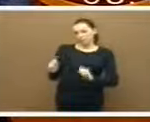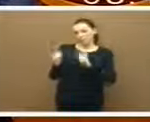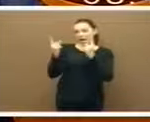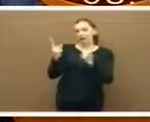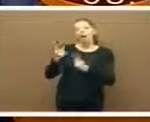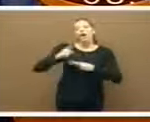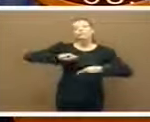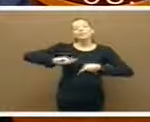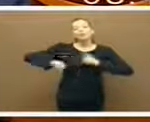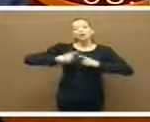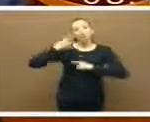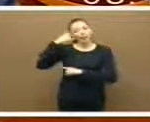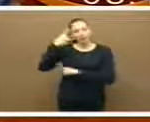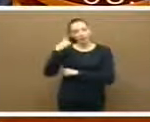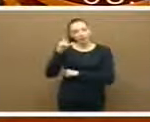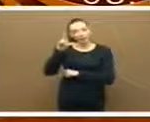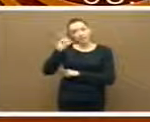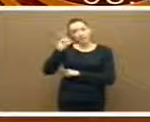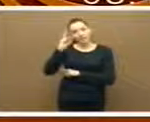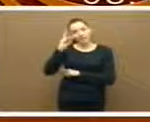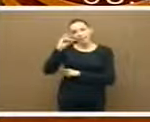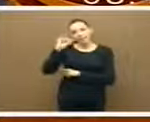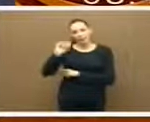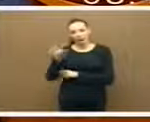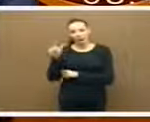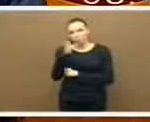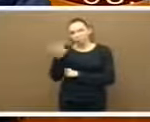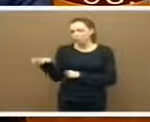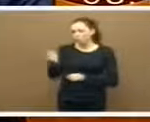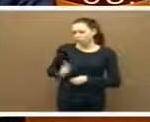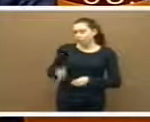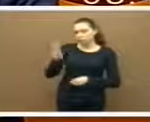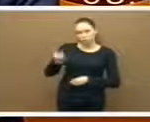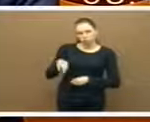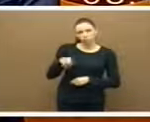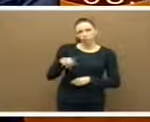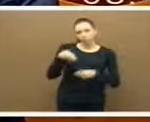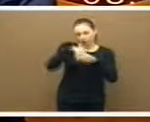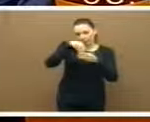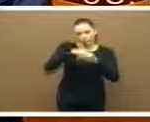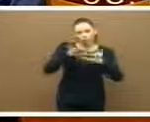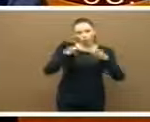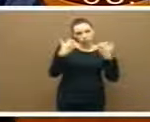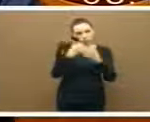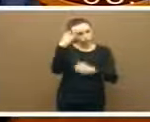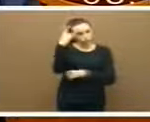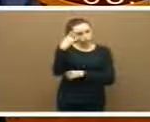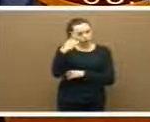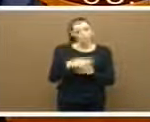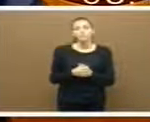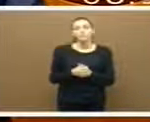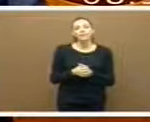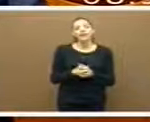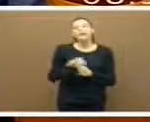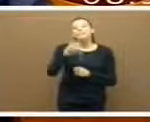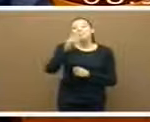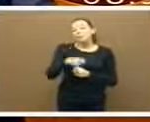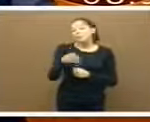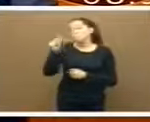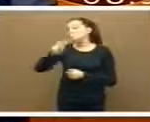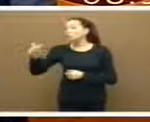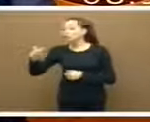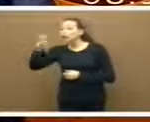lidia que participan como profesionales en los festejos taurinos populares, dándole formación y acreditación también a los colaboradores